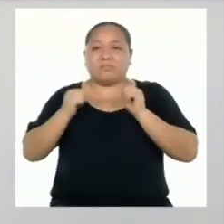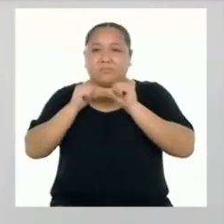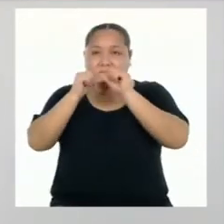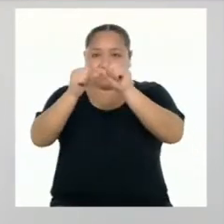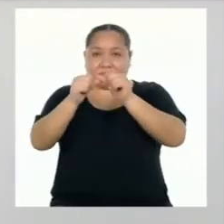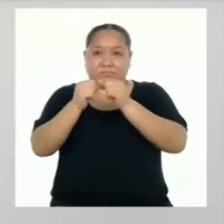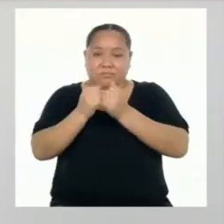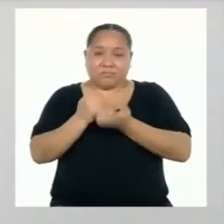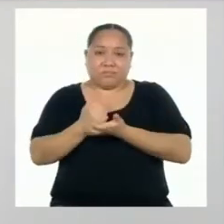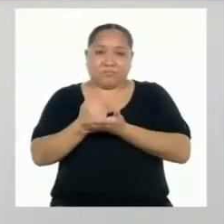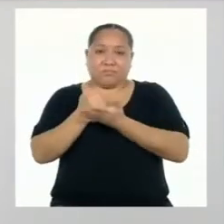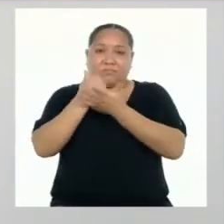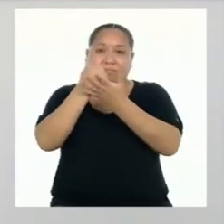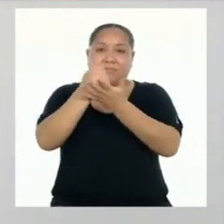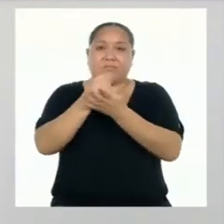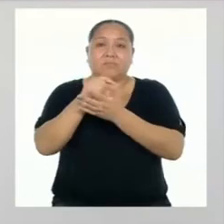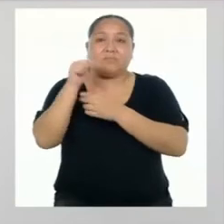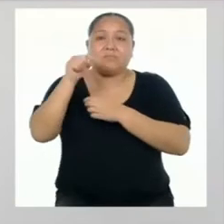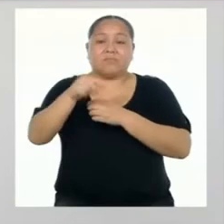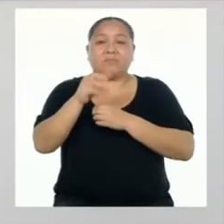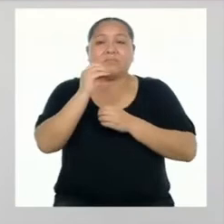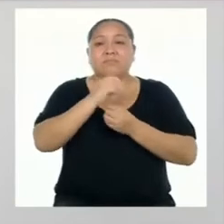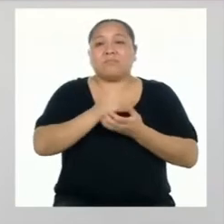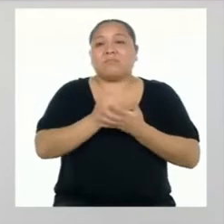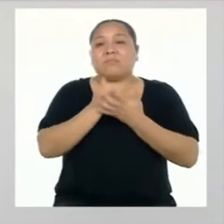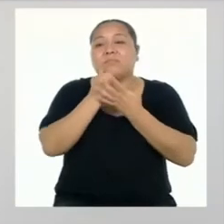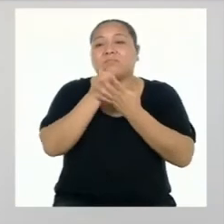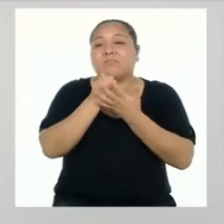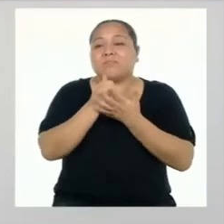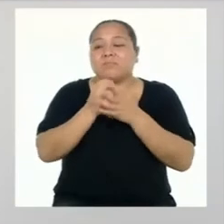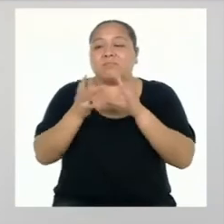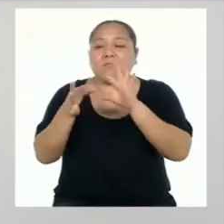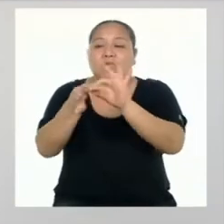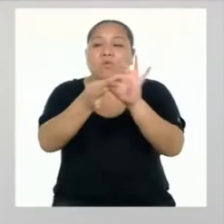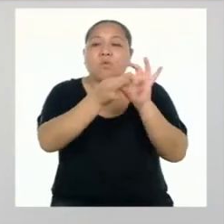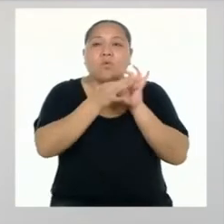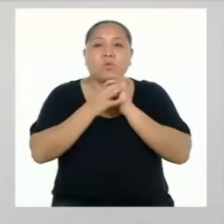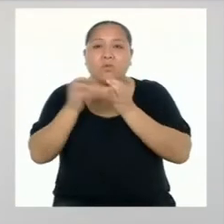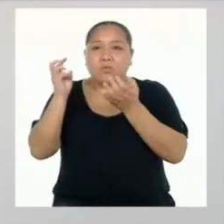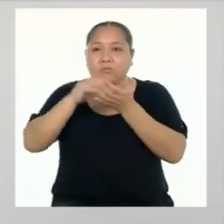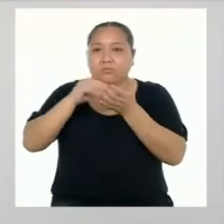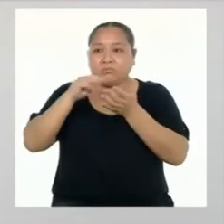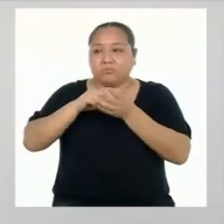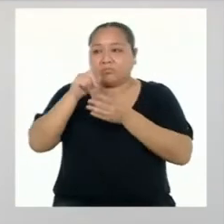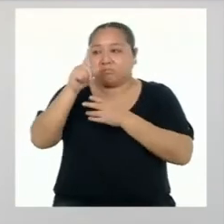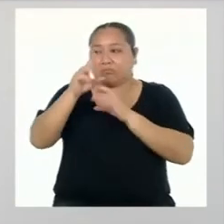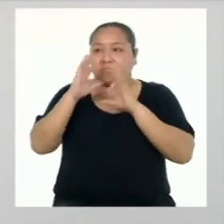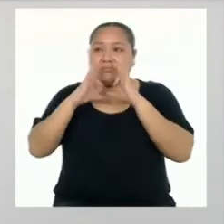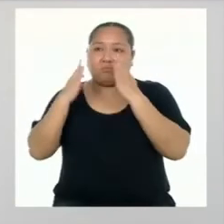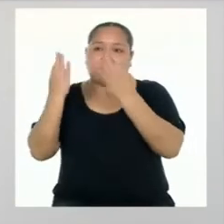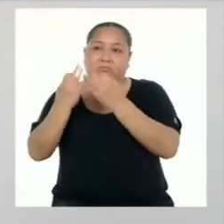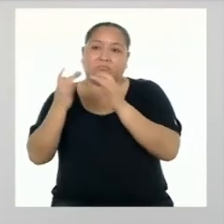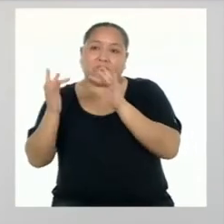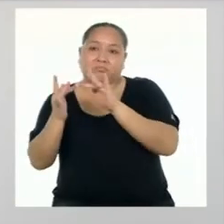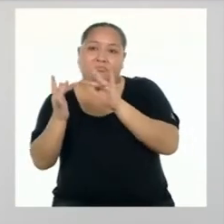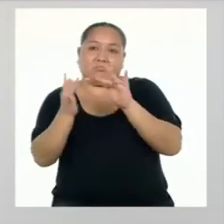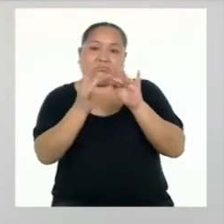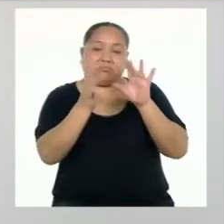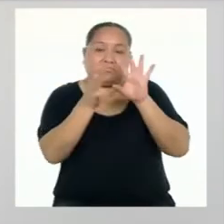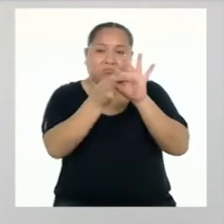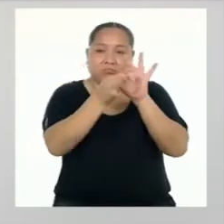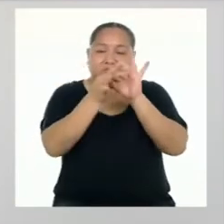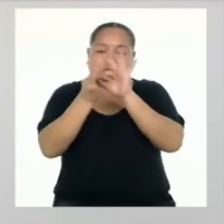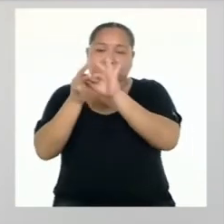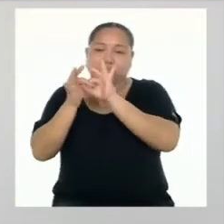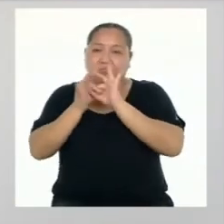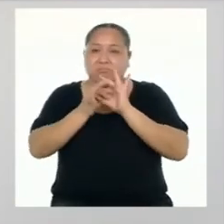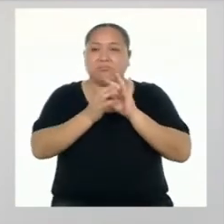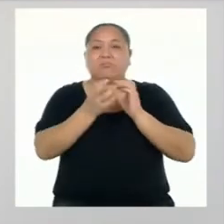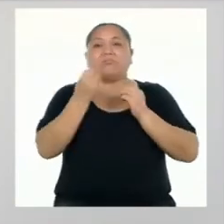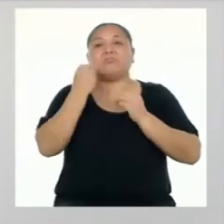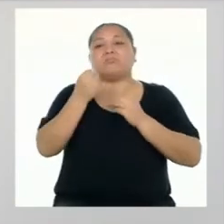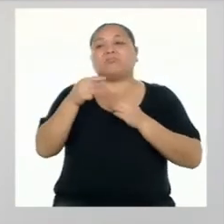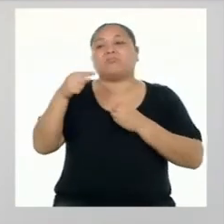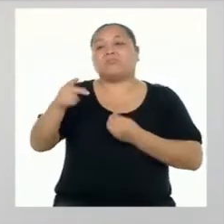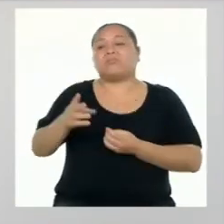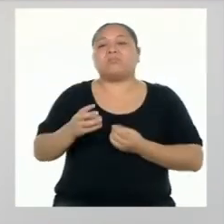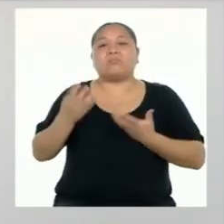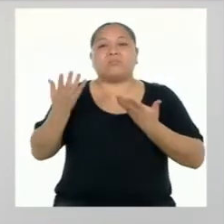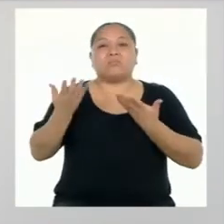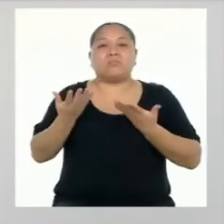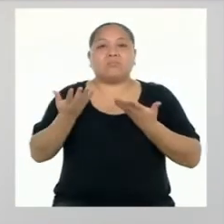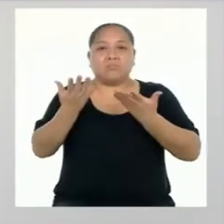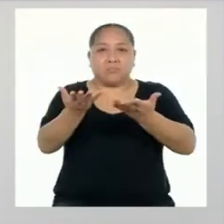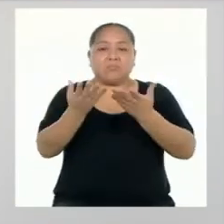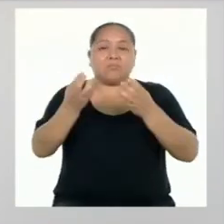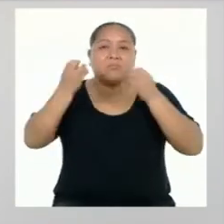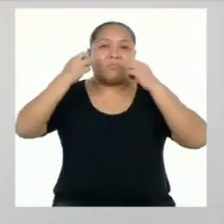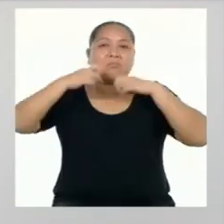una situación así pudo unir más a los integrantes de una misma familia, ya que se presenta una oportunidad